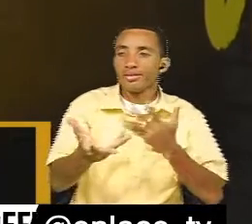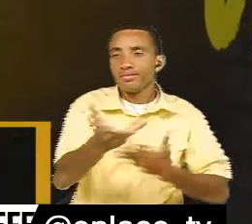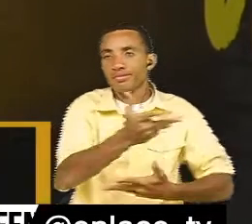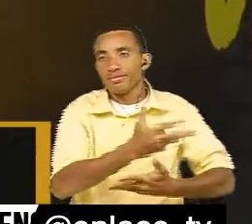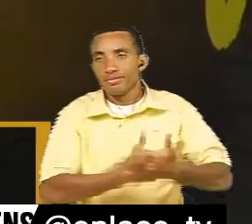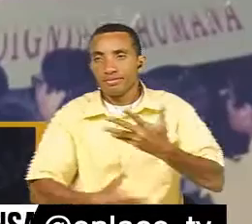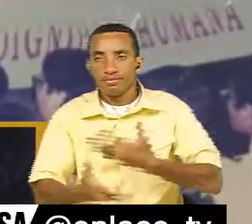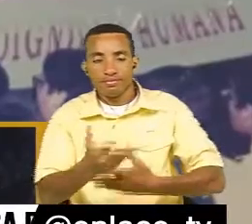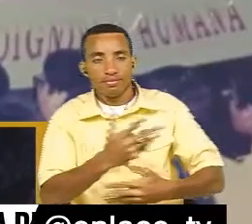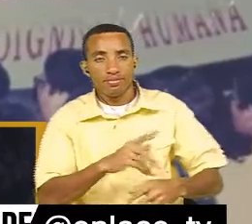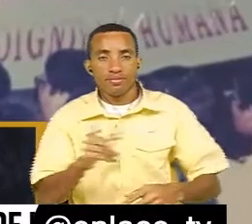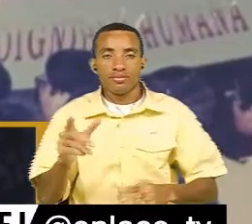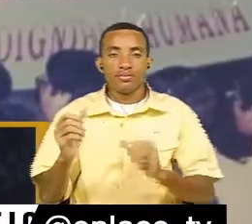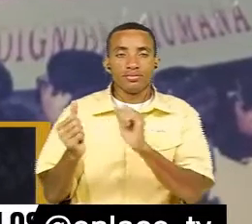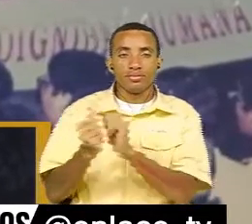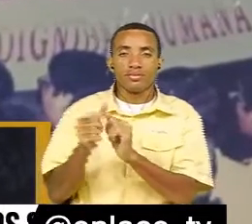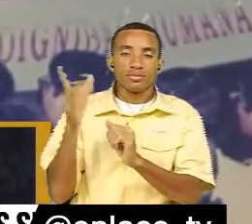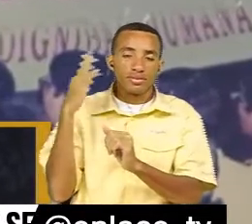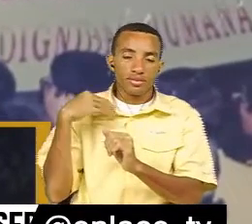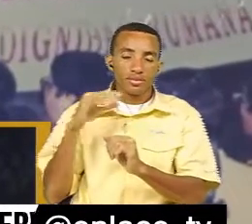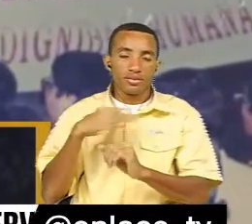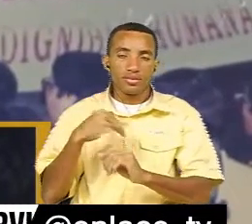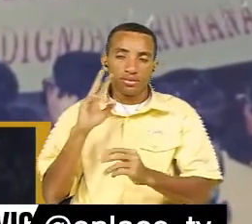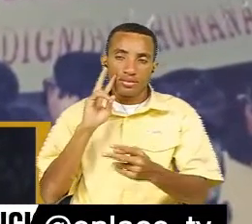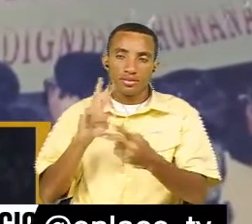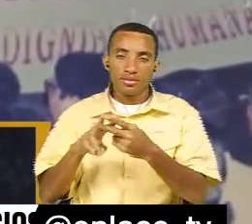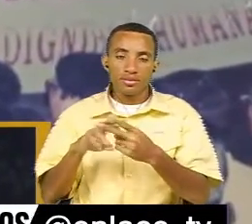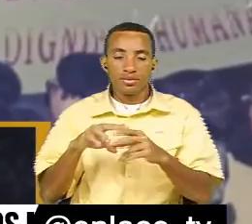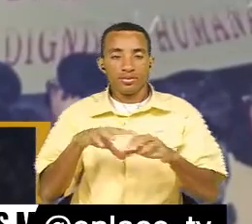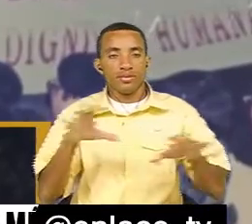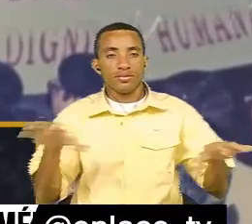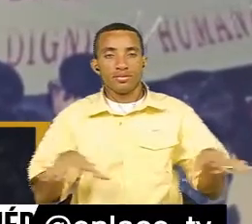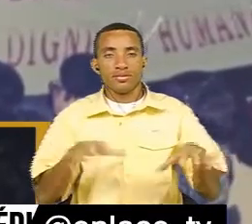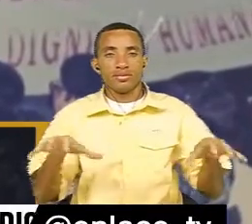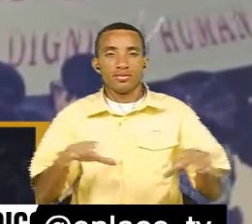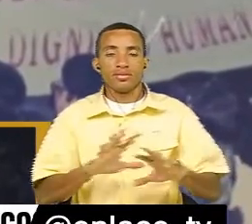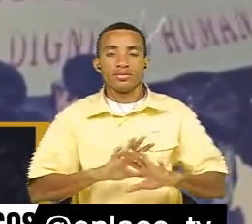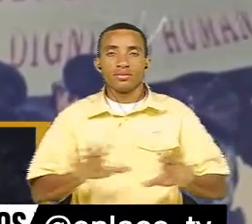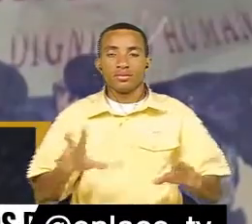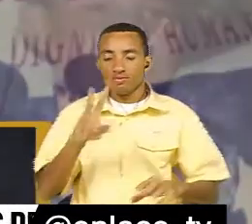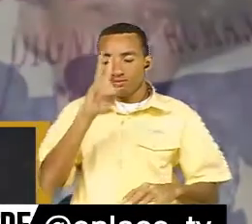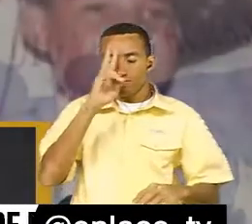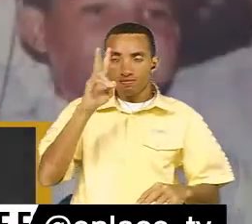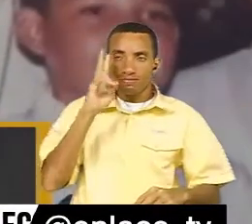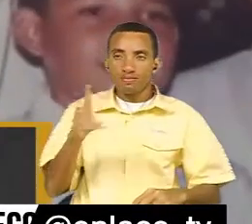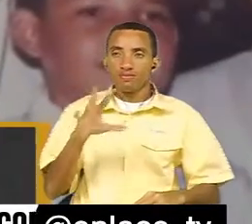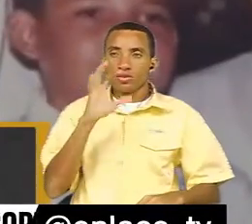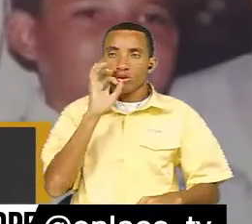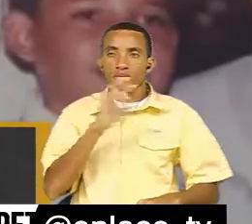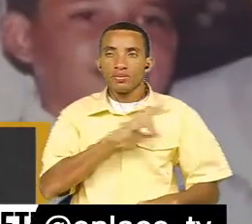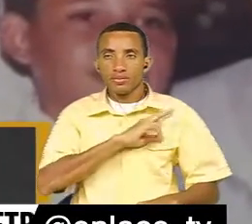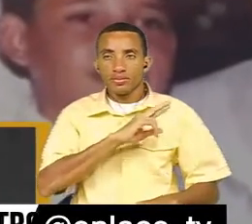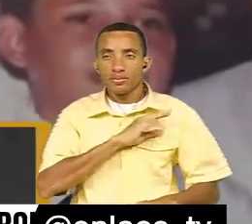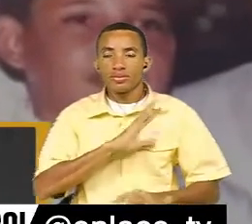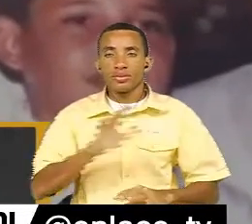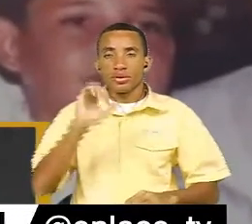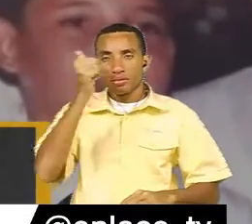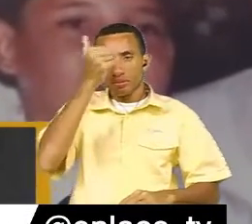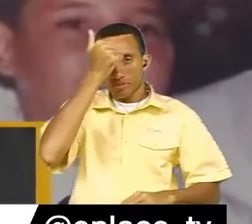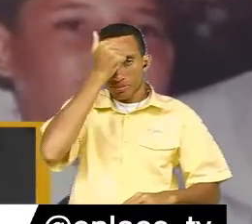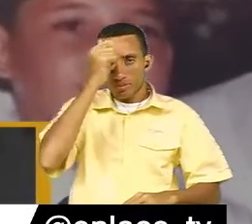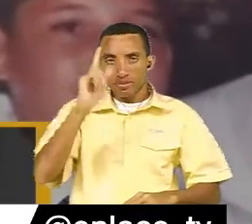vividos con el Padre Arturo Garzón Alfonso. Distintas actividades se dan con ocasión de este sentido homenaje al religioso que fue protagonista principal de este